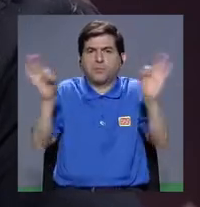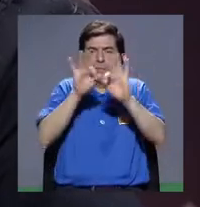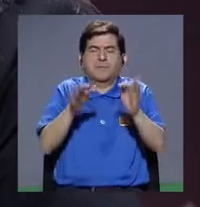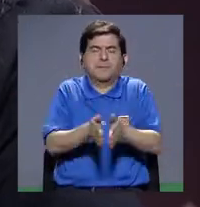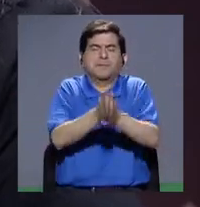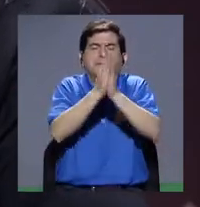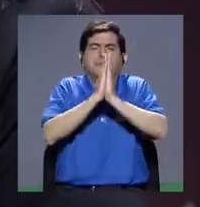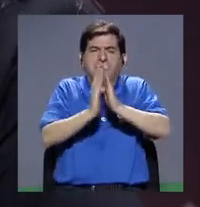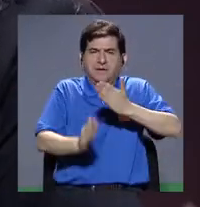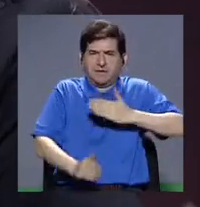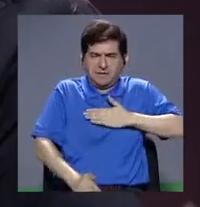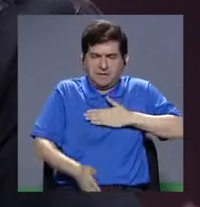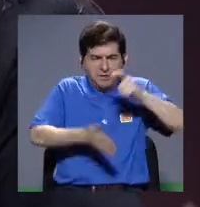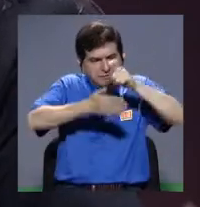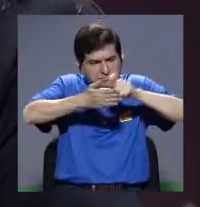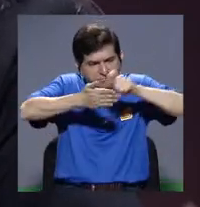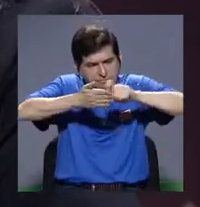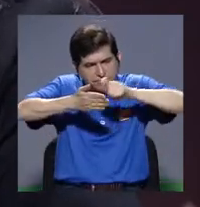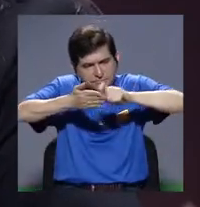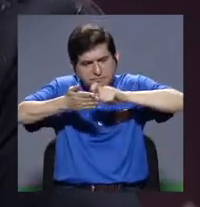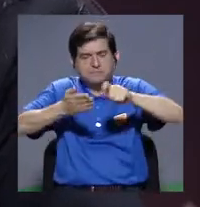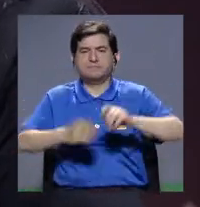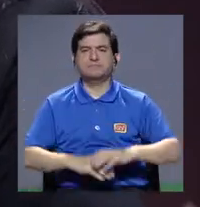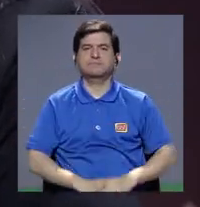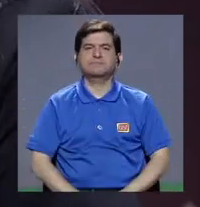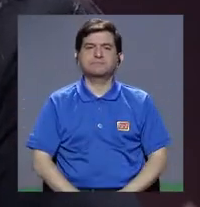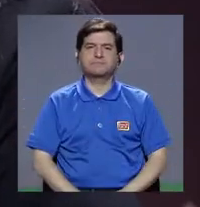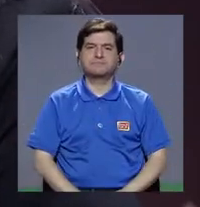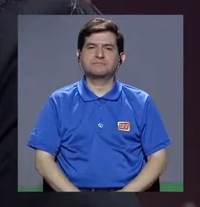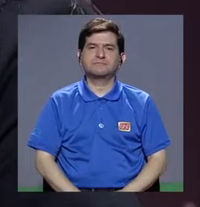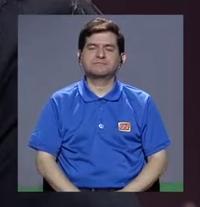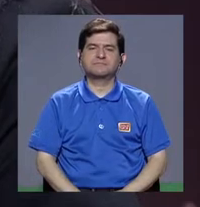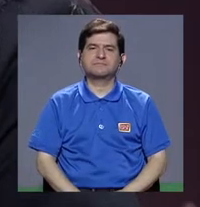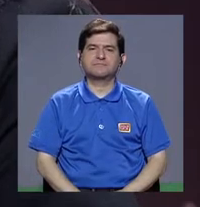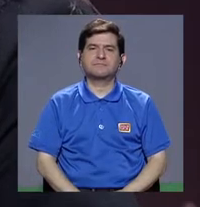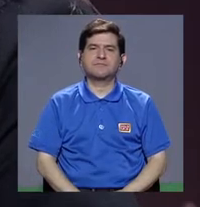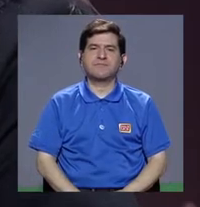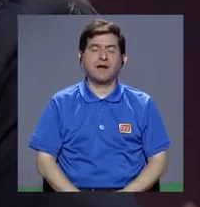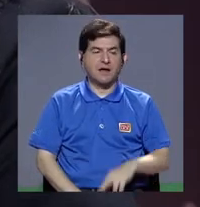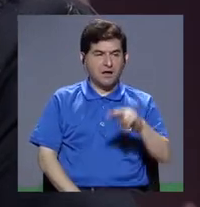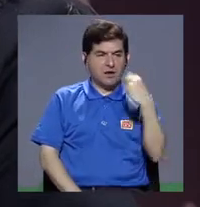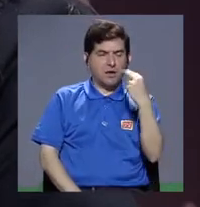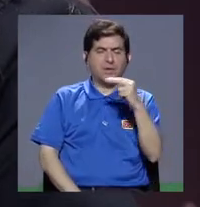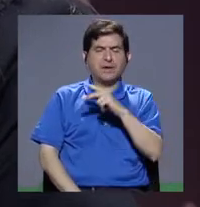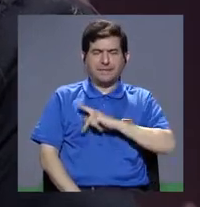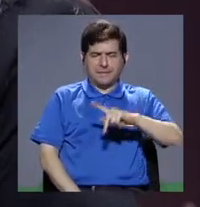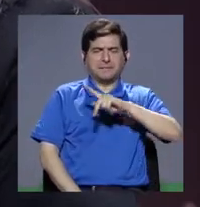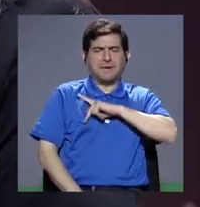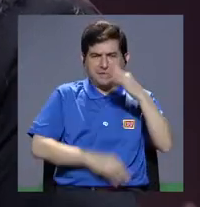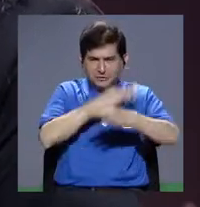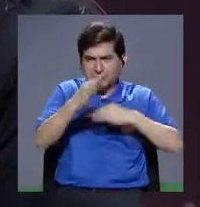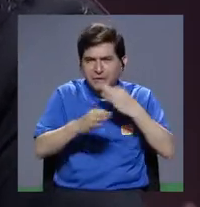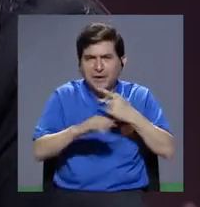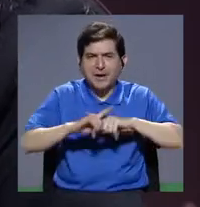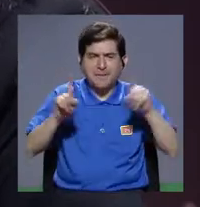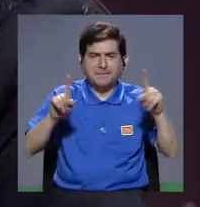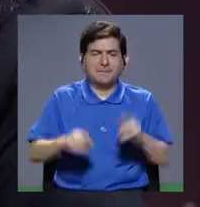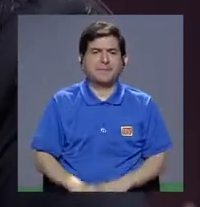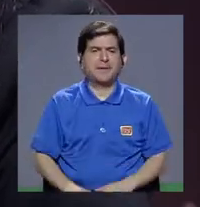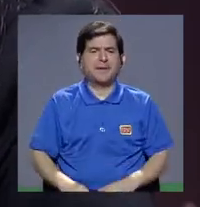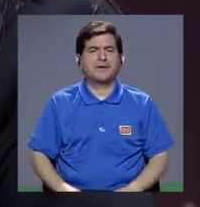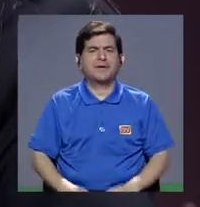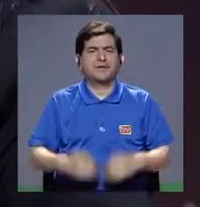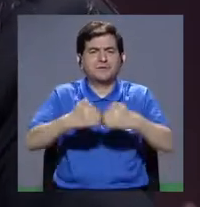está pidiendo que escriba entonces son novelas muy personales pero también cada vez más